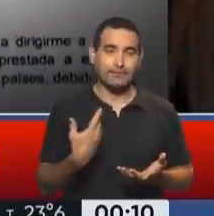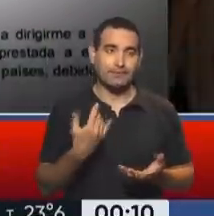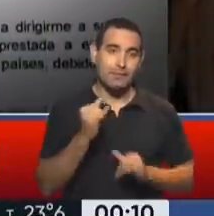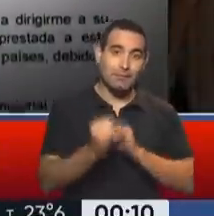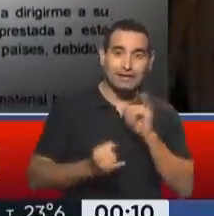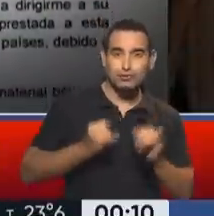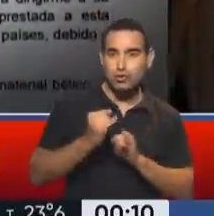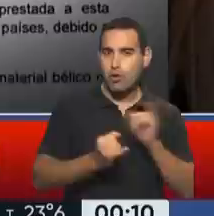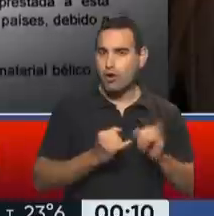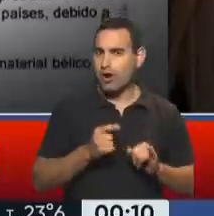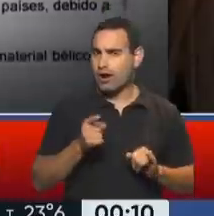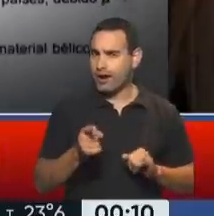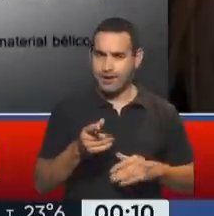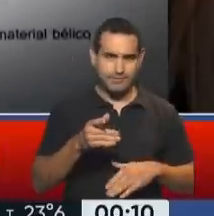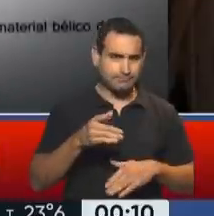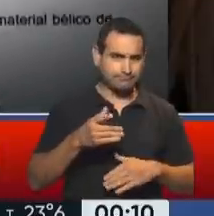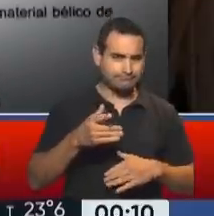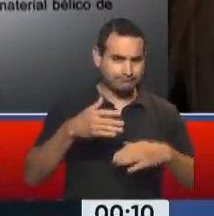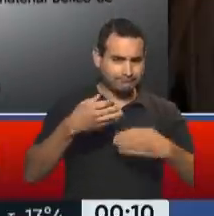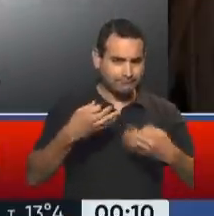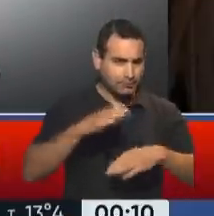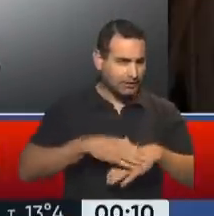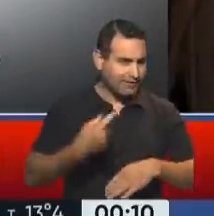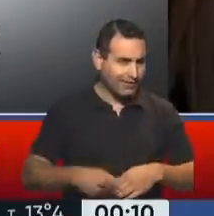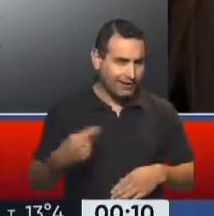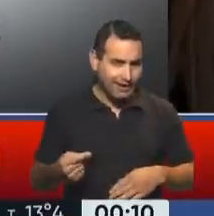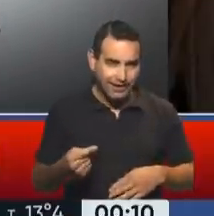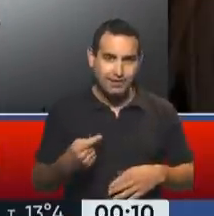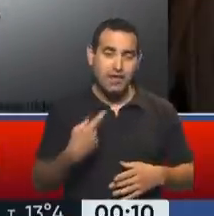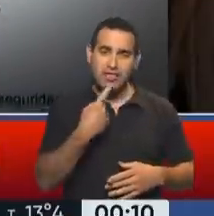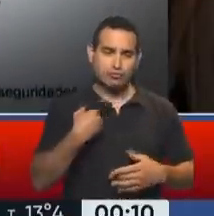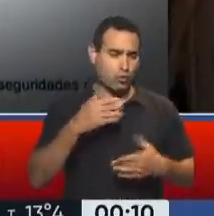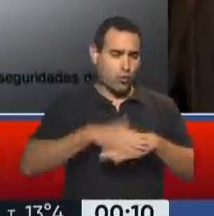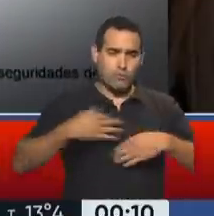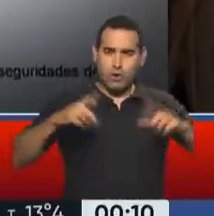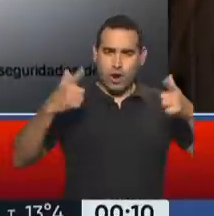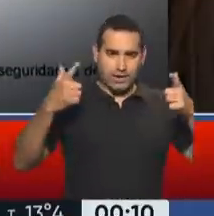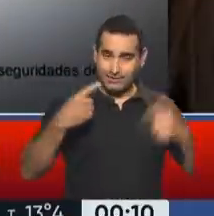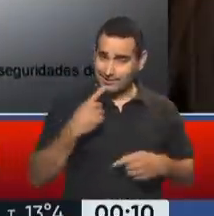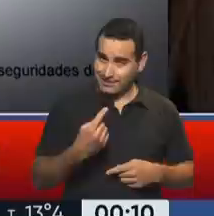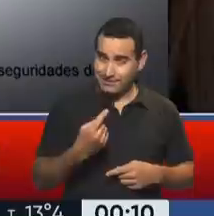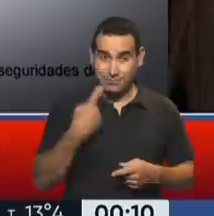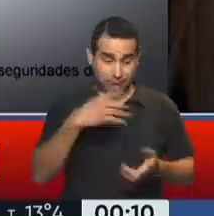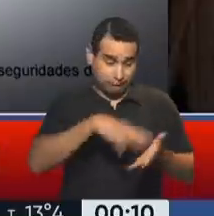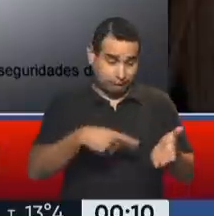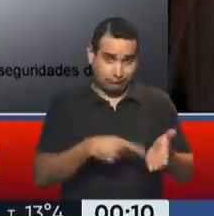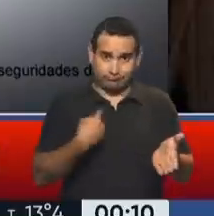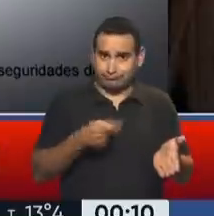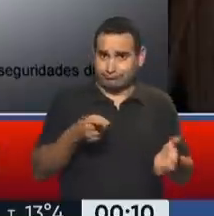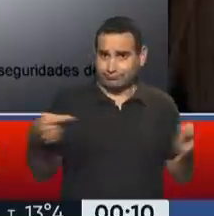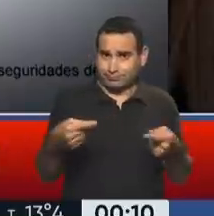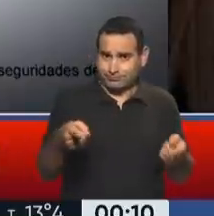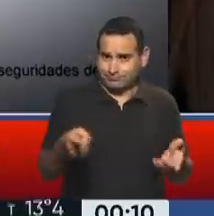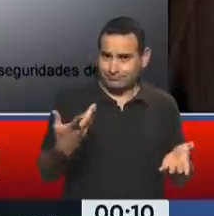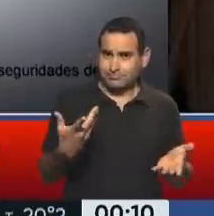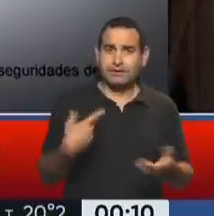explicar su conducta en esos días como que no tuviese ninguna culpa. Pero esta nota lo desmiente